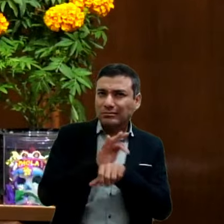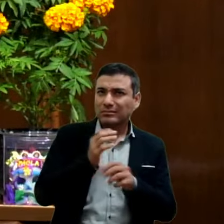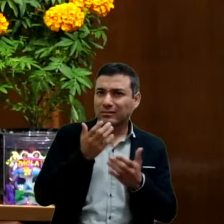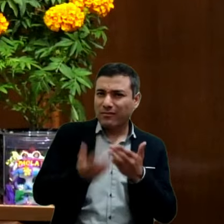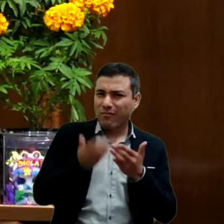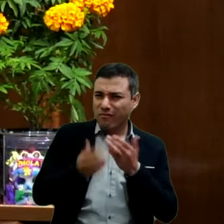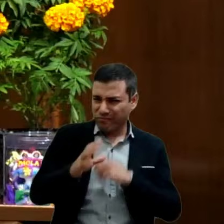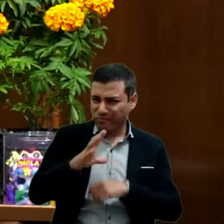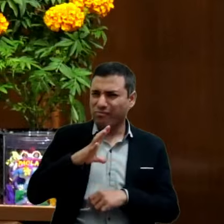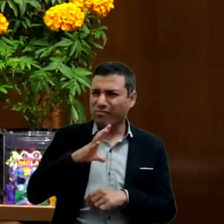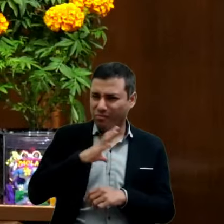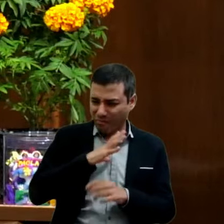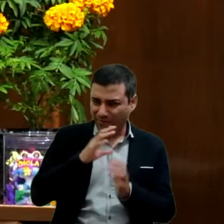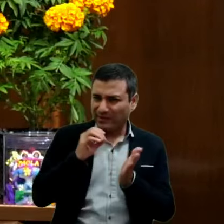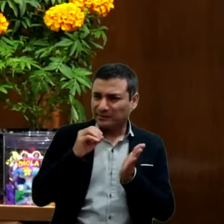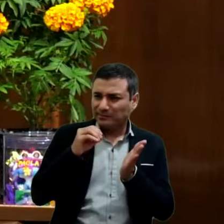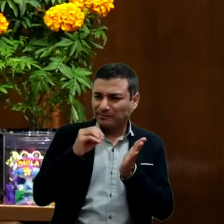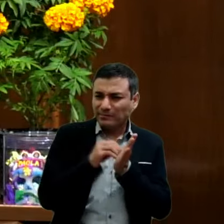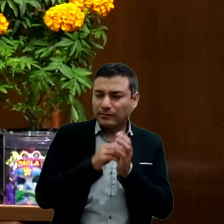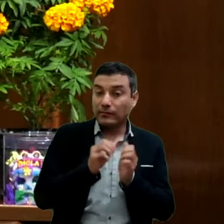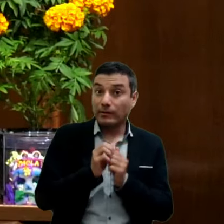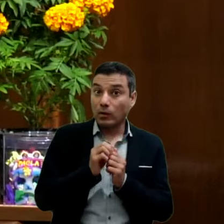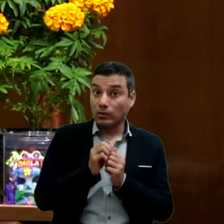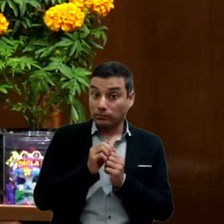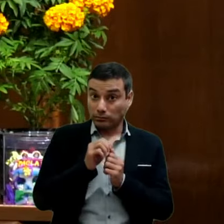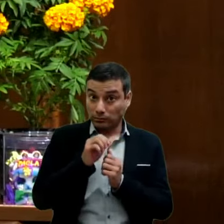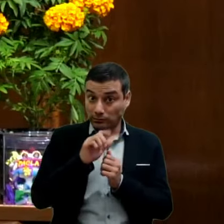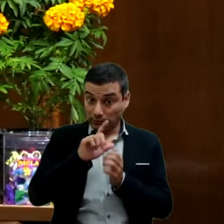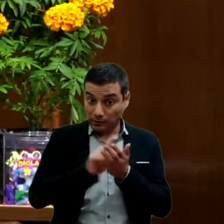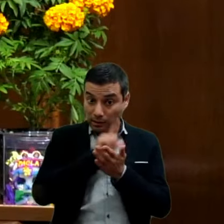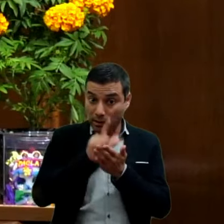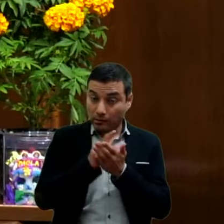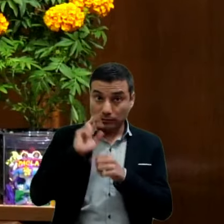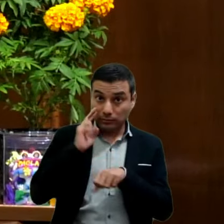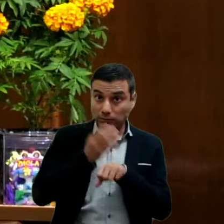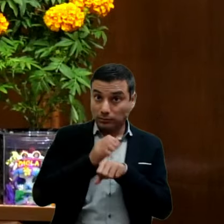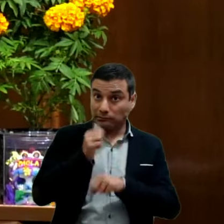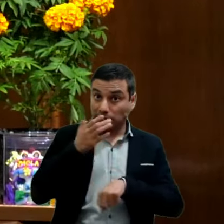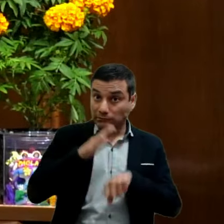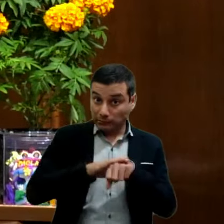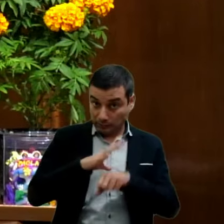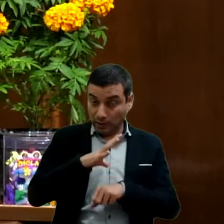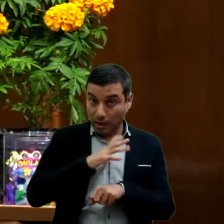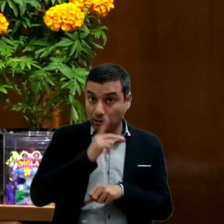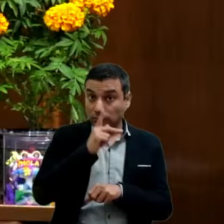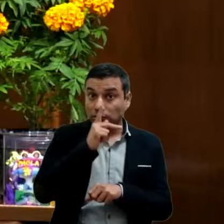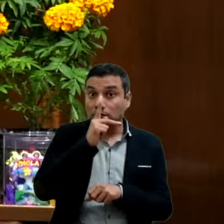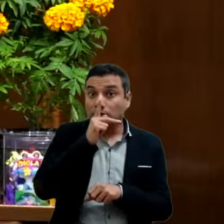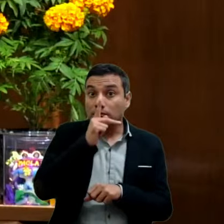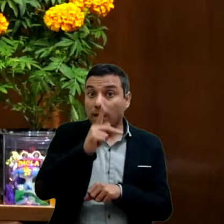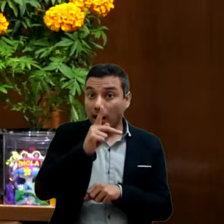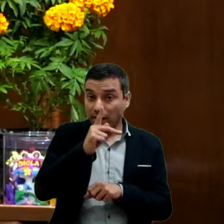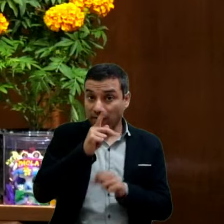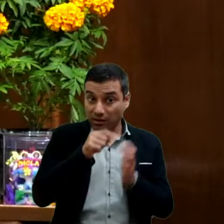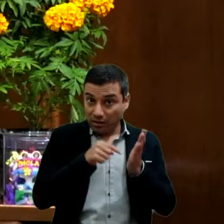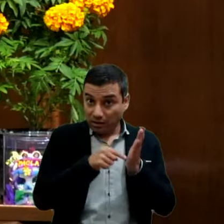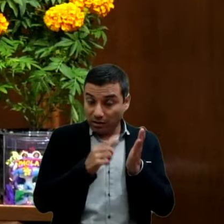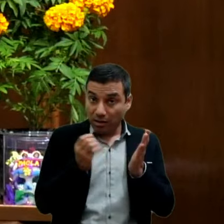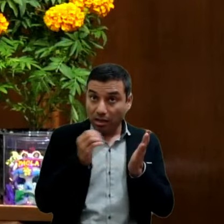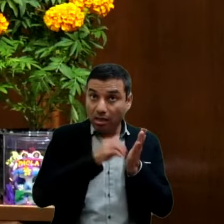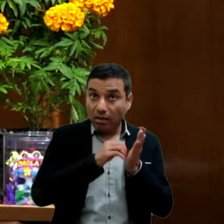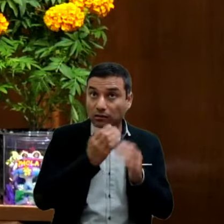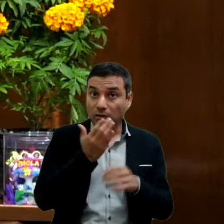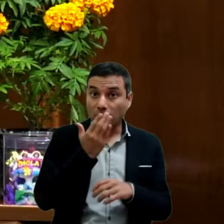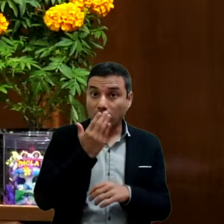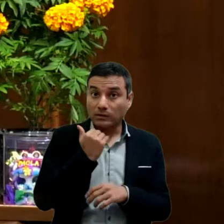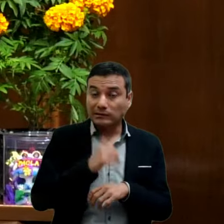encuentra dispuesto en la Ley de Responsabilidades Administrativas del Estado de México y municipios.